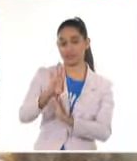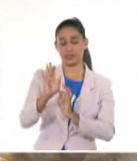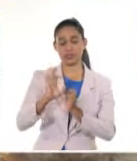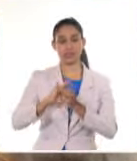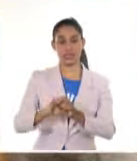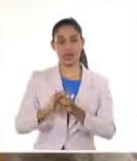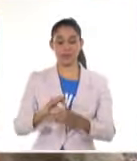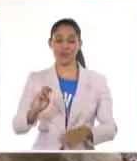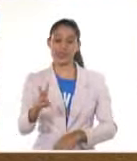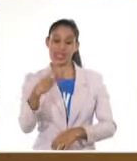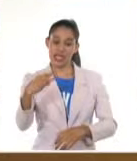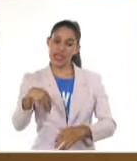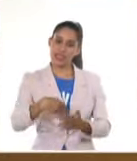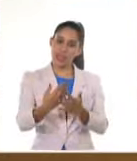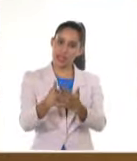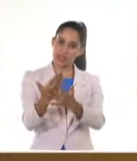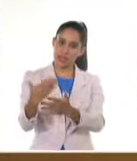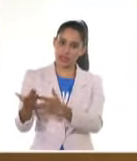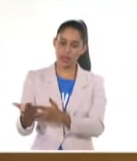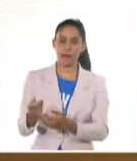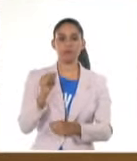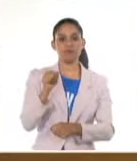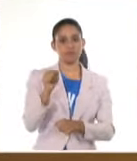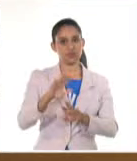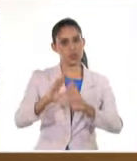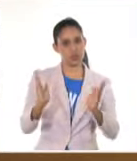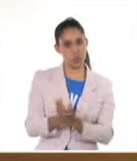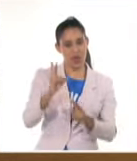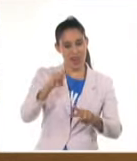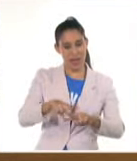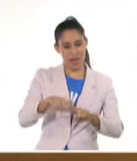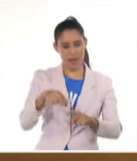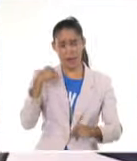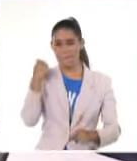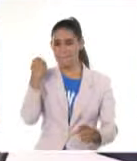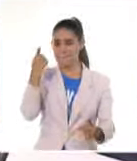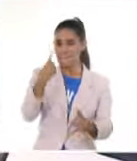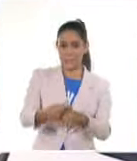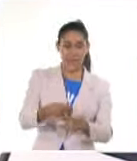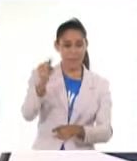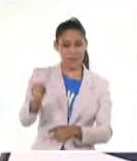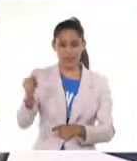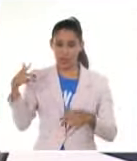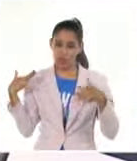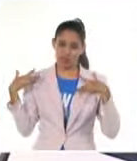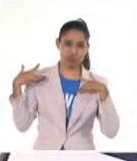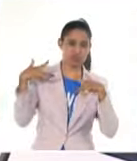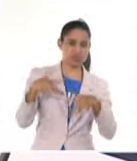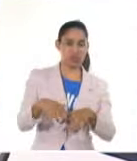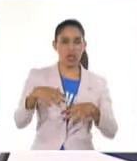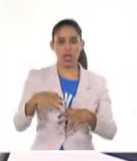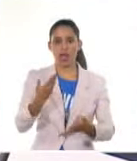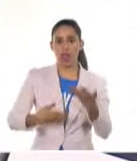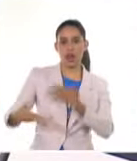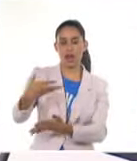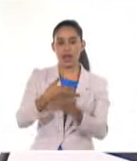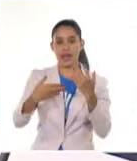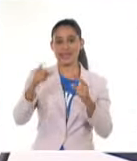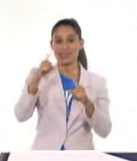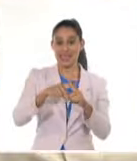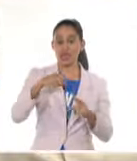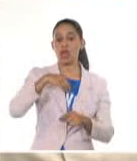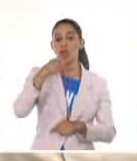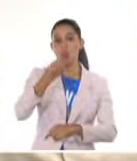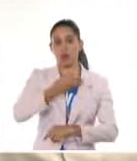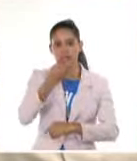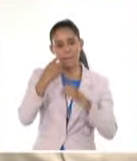Habana acogió este encuentro de más de un centenar de delegados cubanos y foráneos en temas afines a la teoría y la acción mediática, con